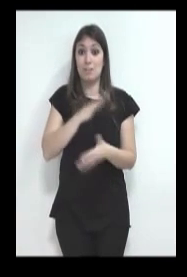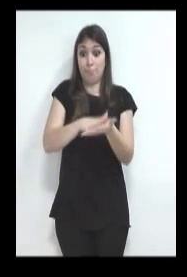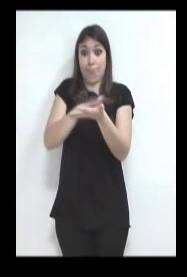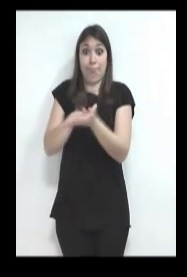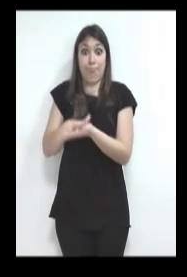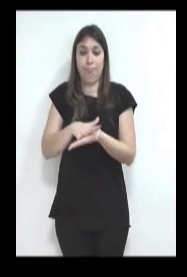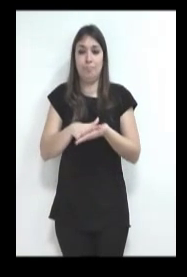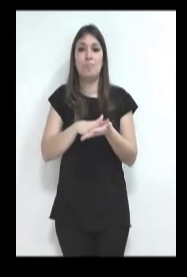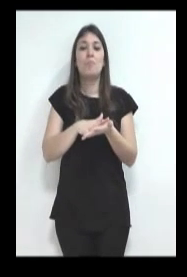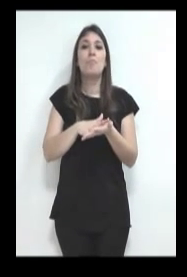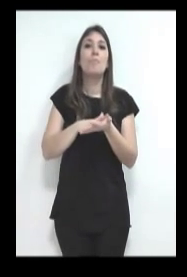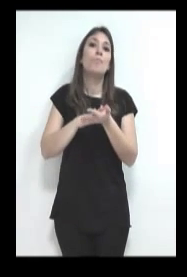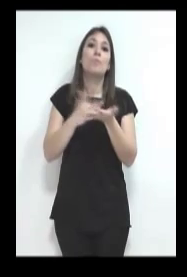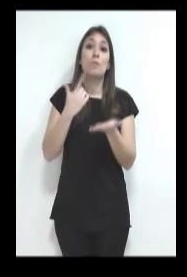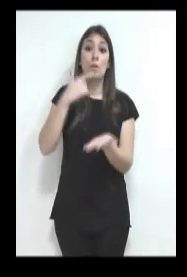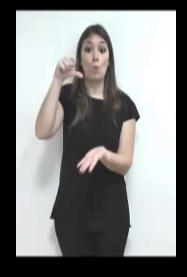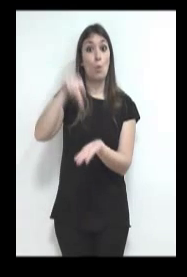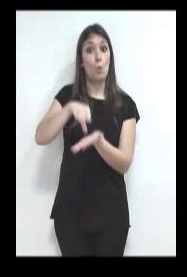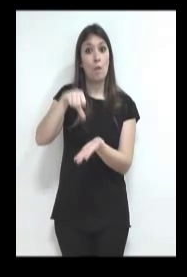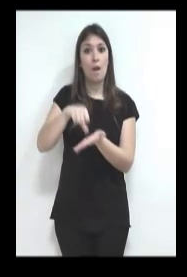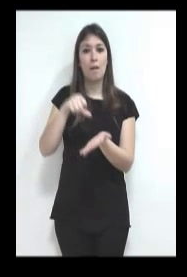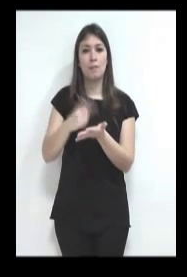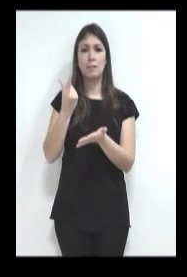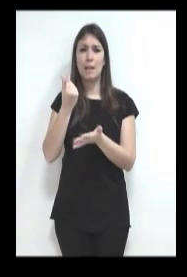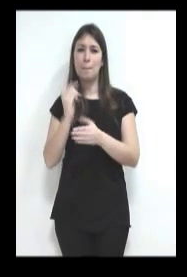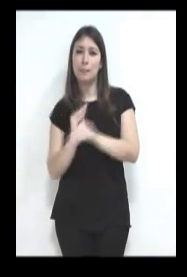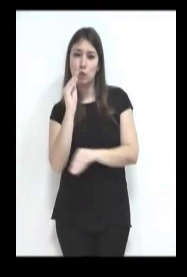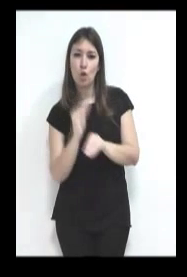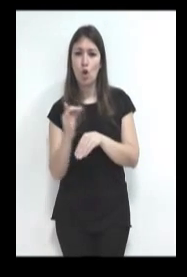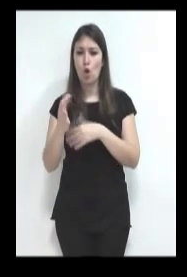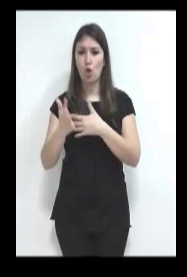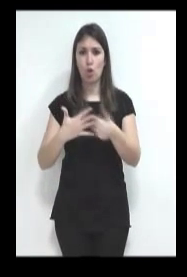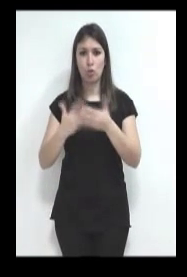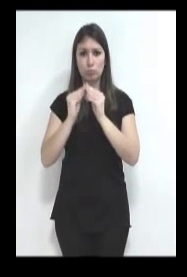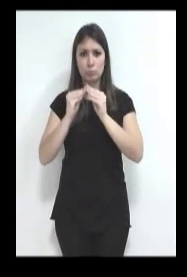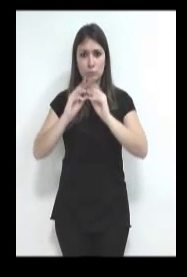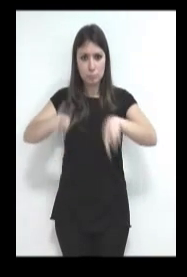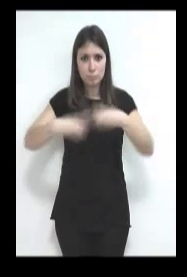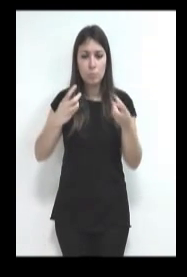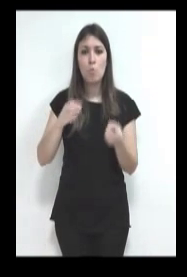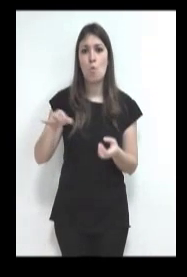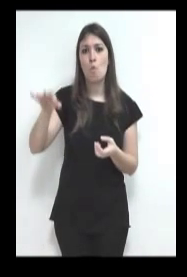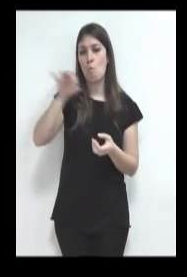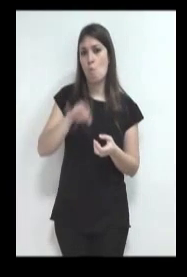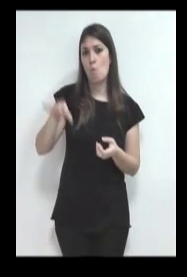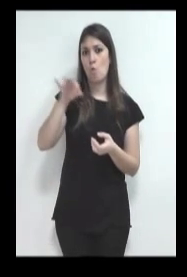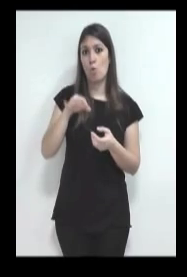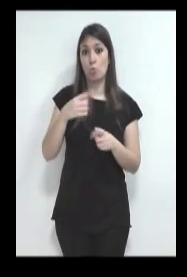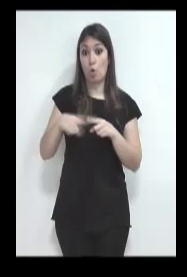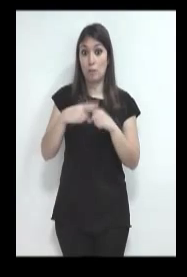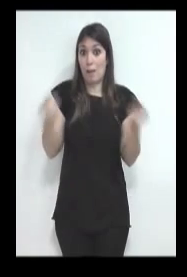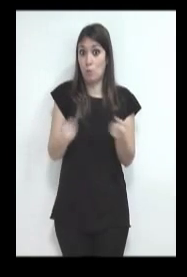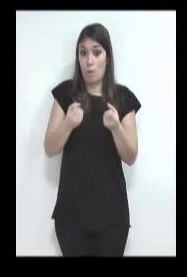comentemos, en una ciudad donde se hacen inversiones, se hacen modificaciones, se hacen